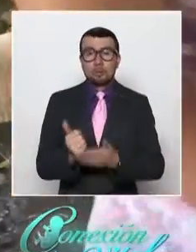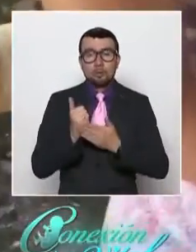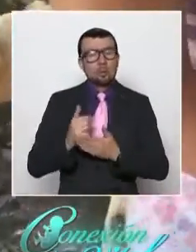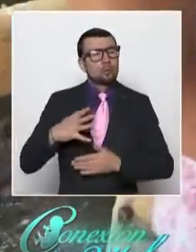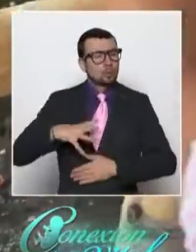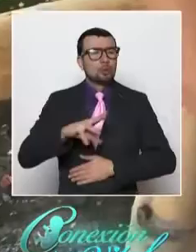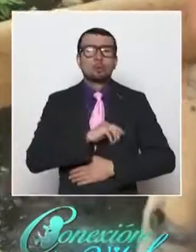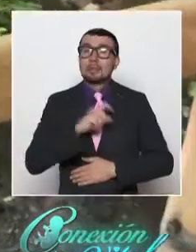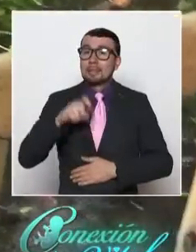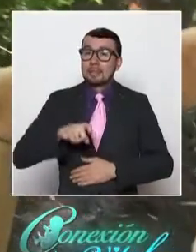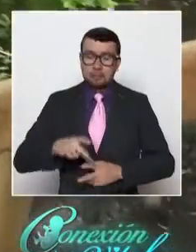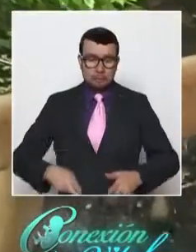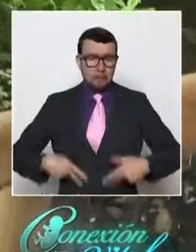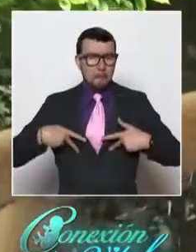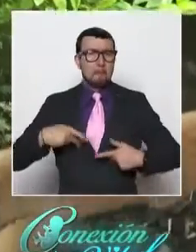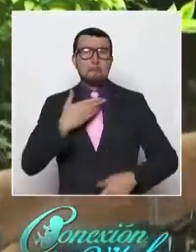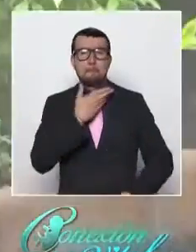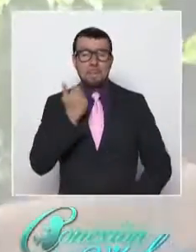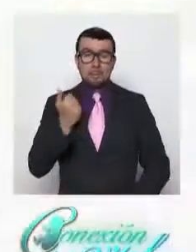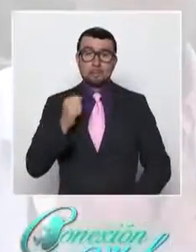para un mejor vivir.